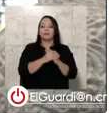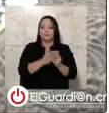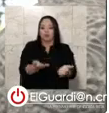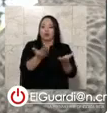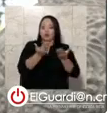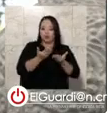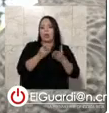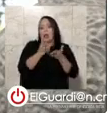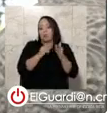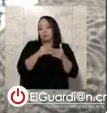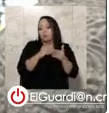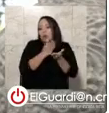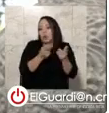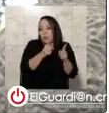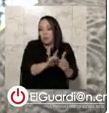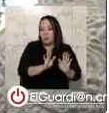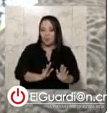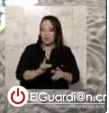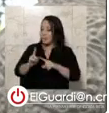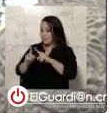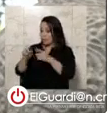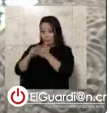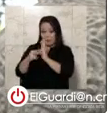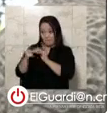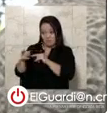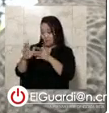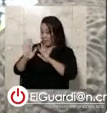por si eventualmente algo ocurre. Ok, pero ya no nos van a tener,